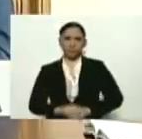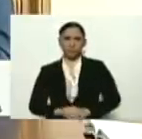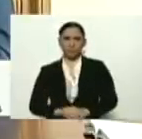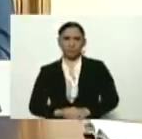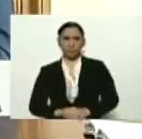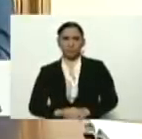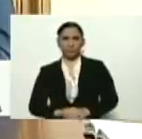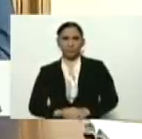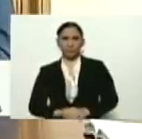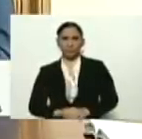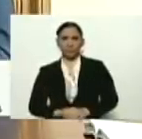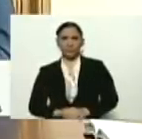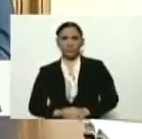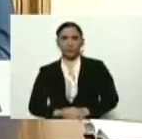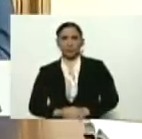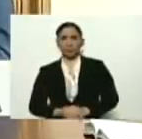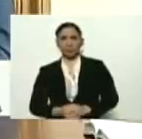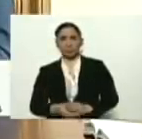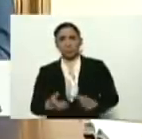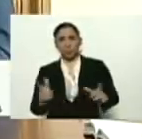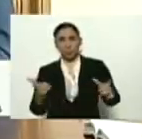de corto plazo,